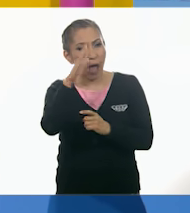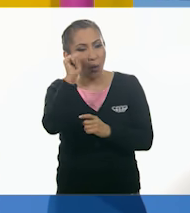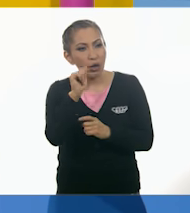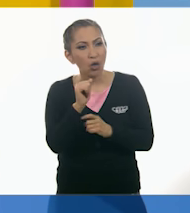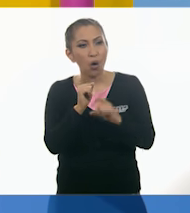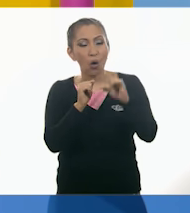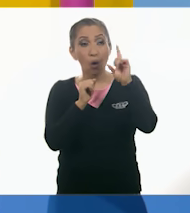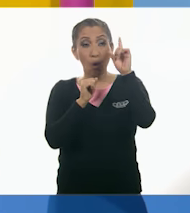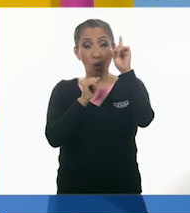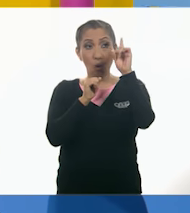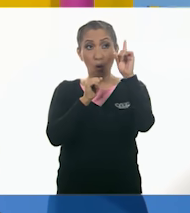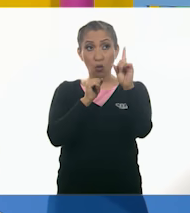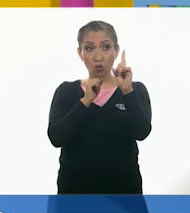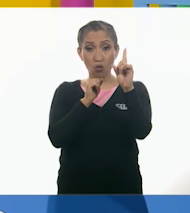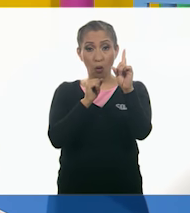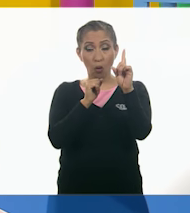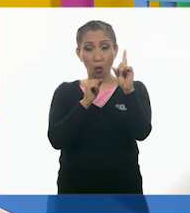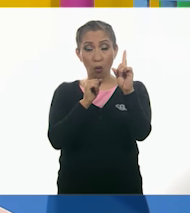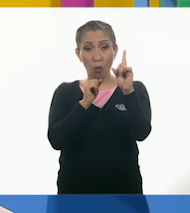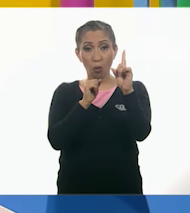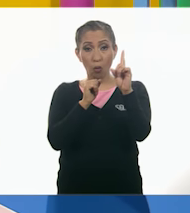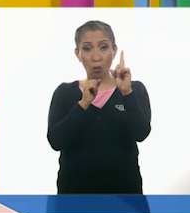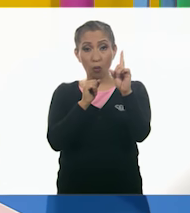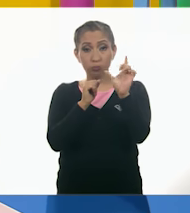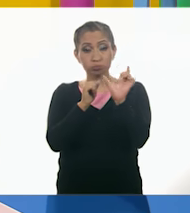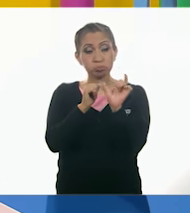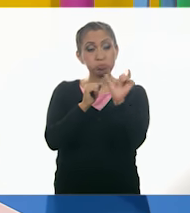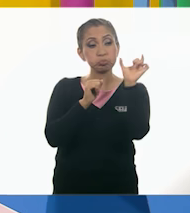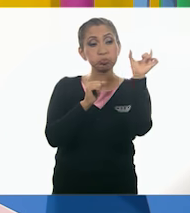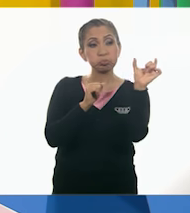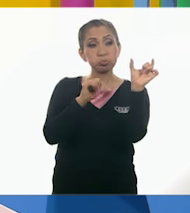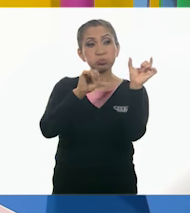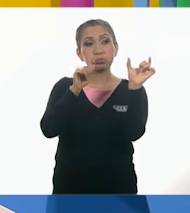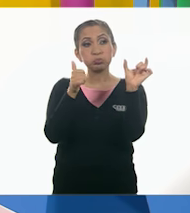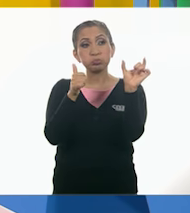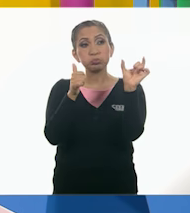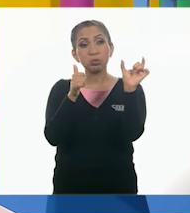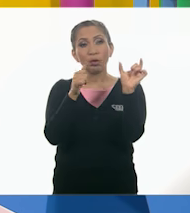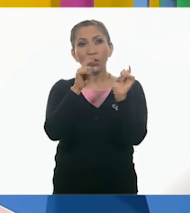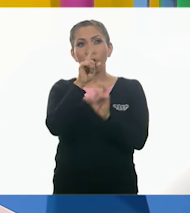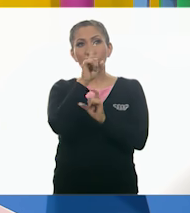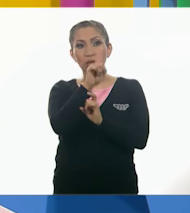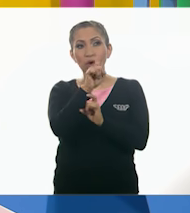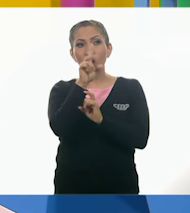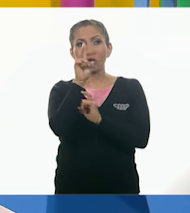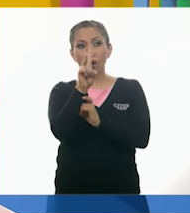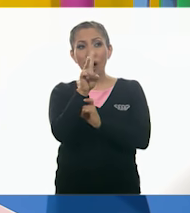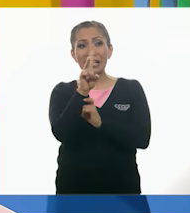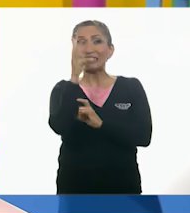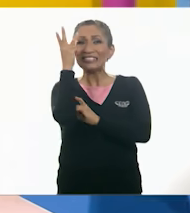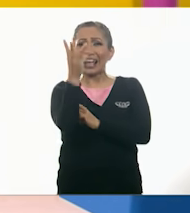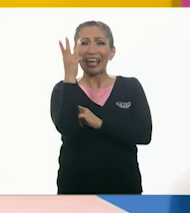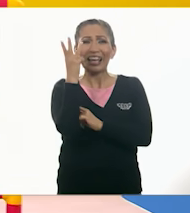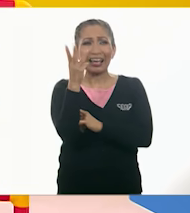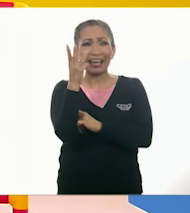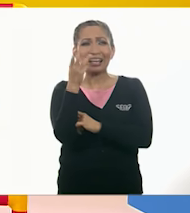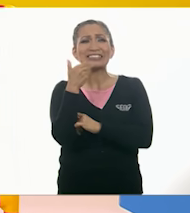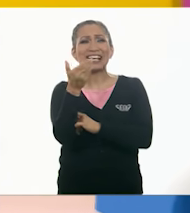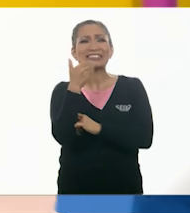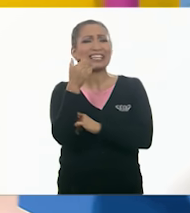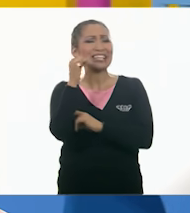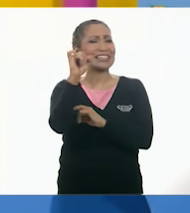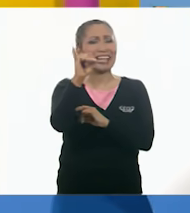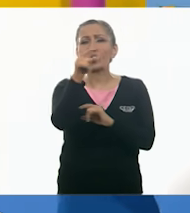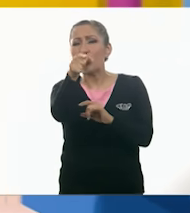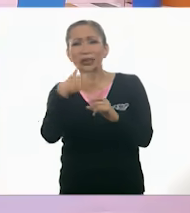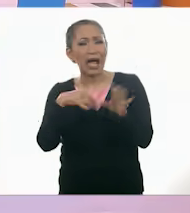el 1 y agregamos otro. 1, 2. ¡Sí! ¡Muy bien! ¡Ustedes